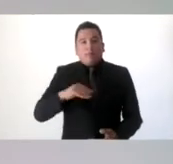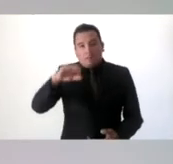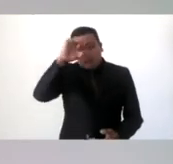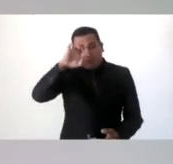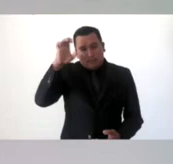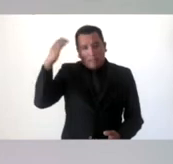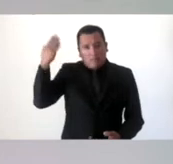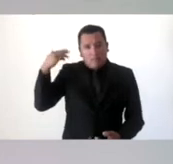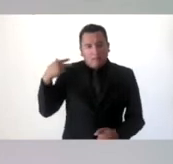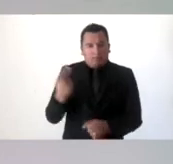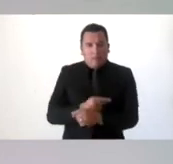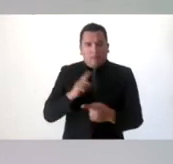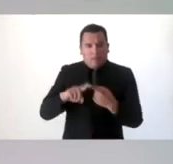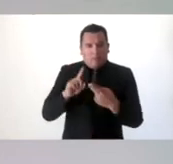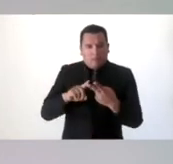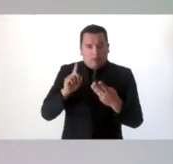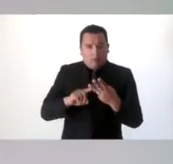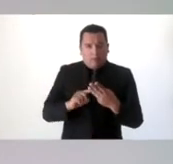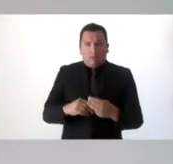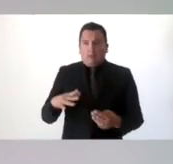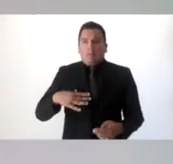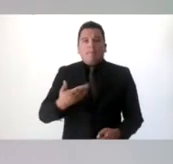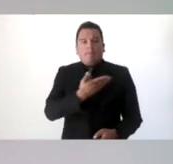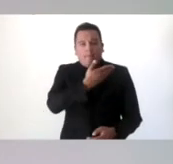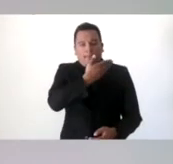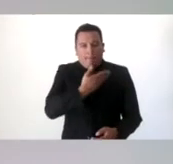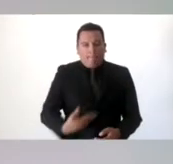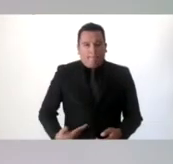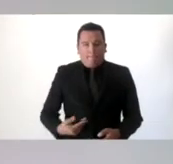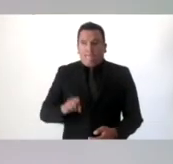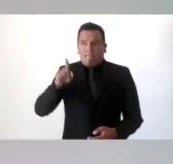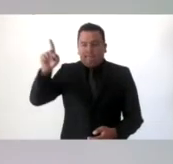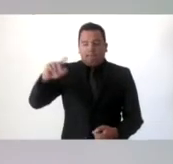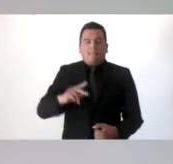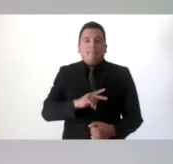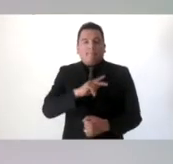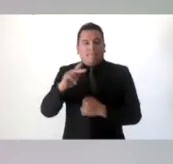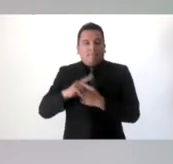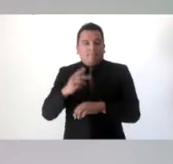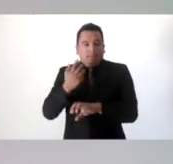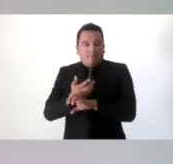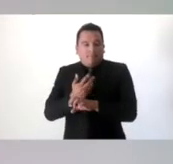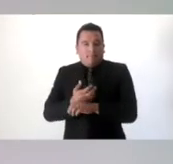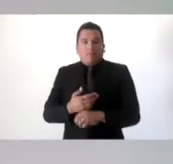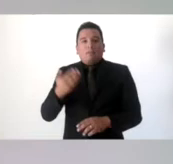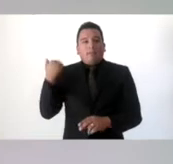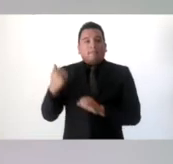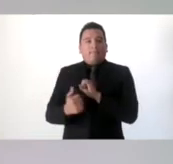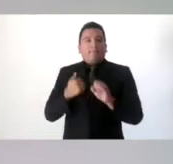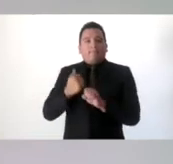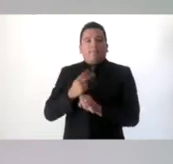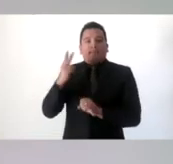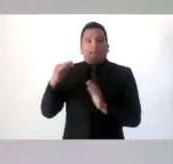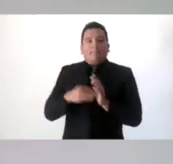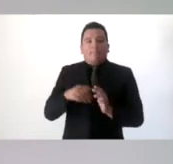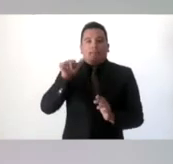Presidencia de la República desde 2006 a la fecha, los votos más o menos coinciden con los que se emiten aquí en el